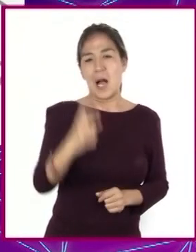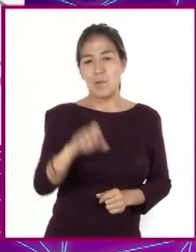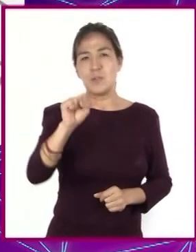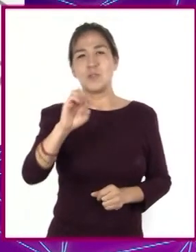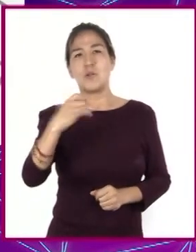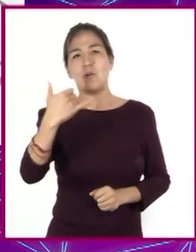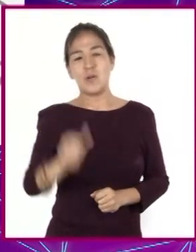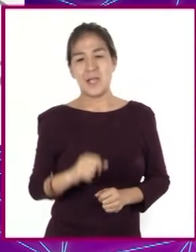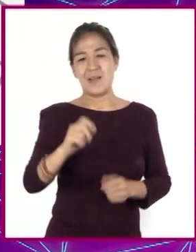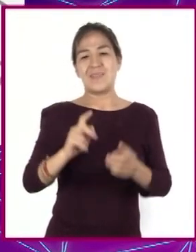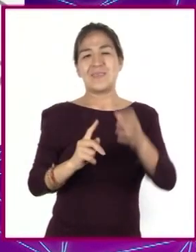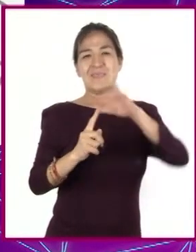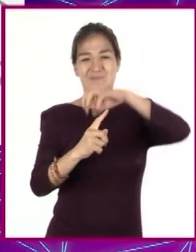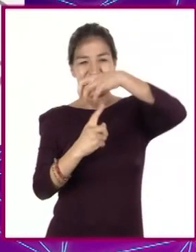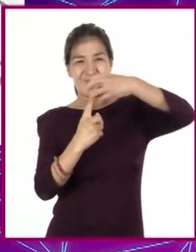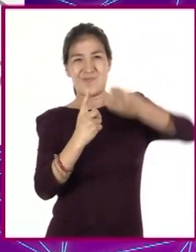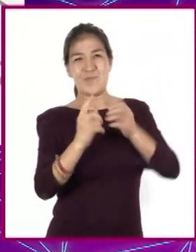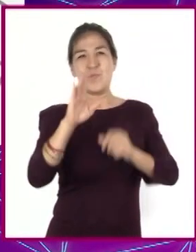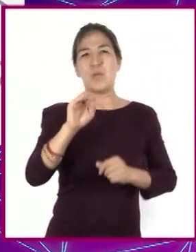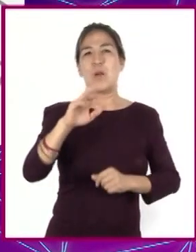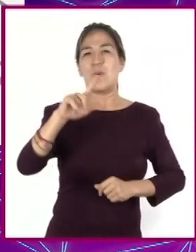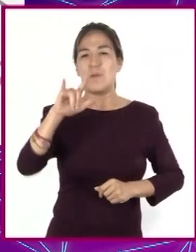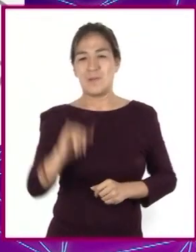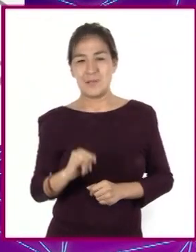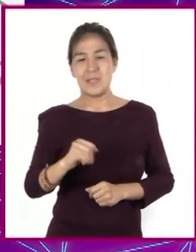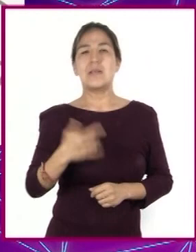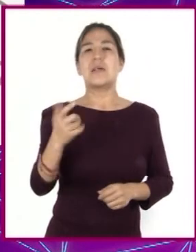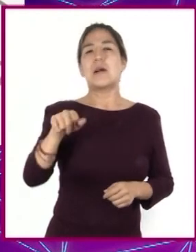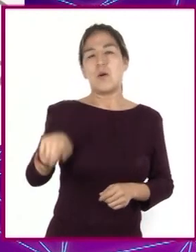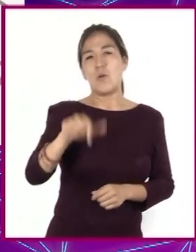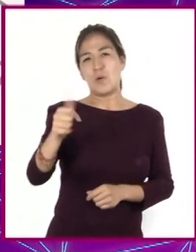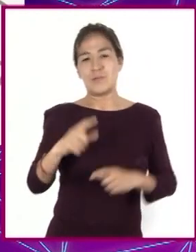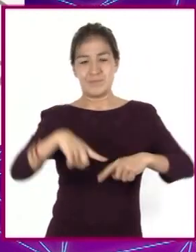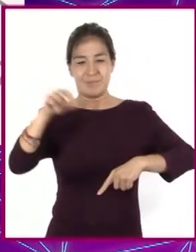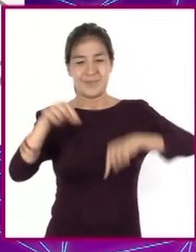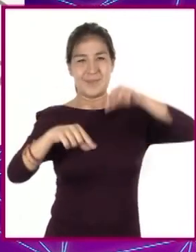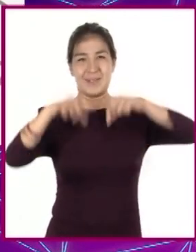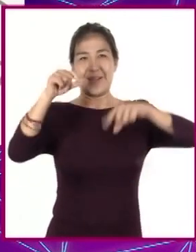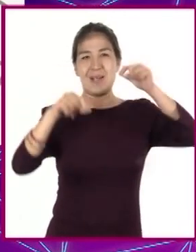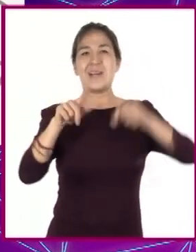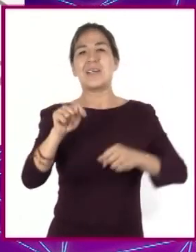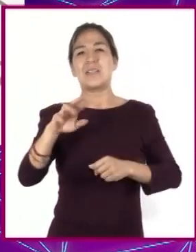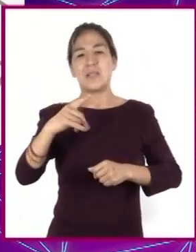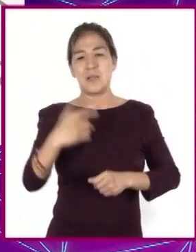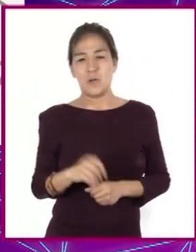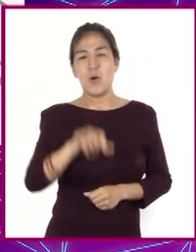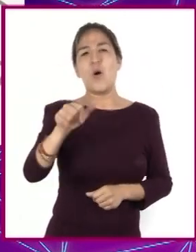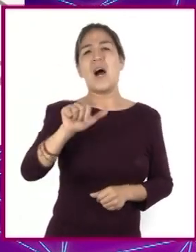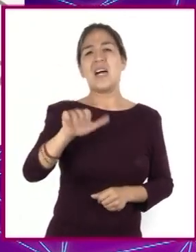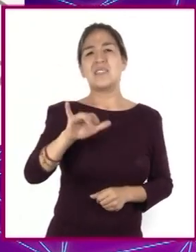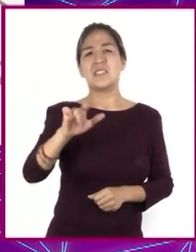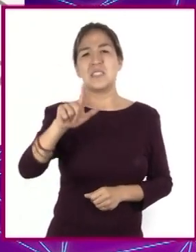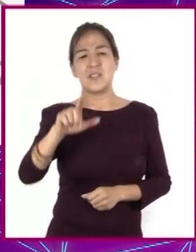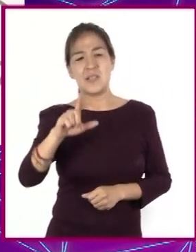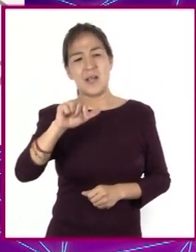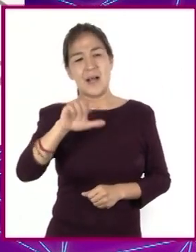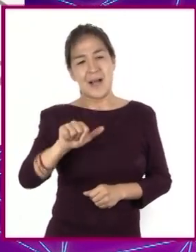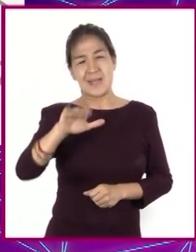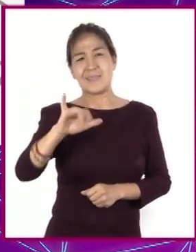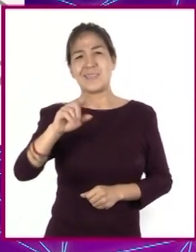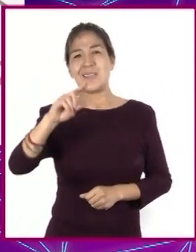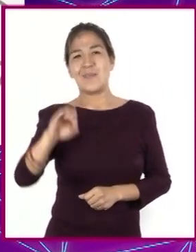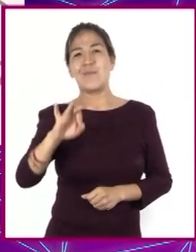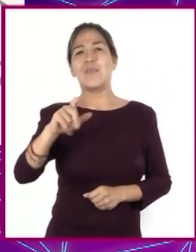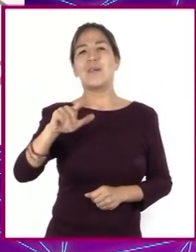los brócolis y algunos cereales como el trigo. El ácido fólico ayuda a mantener una función psicológica estable.